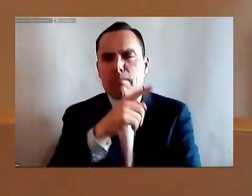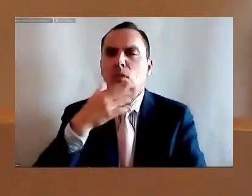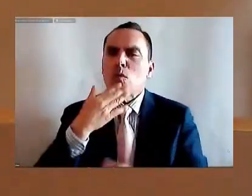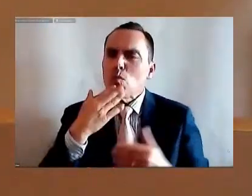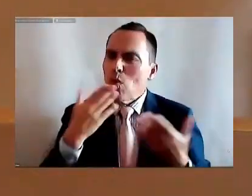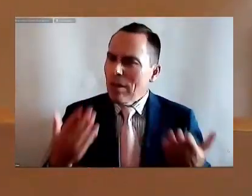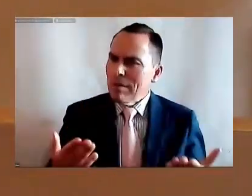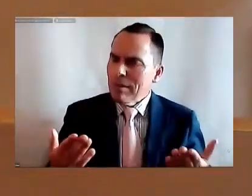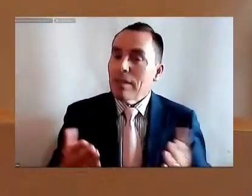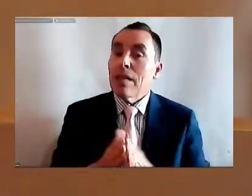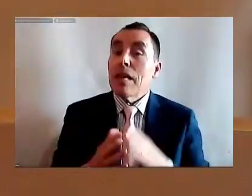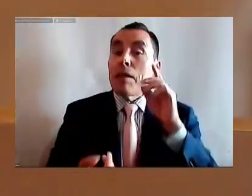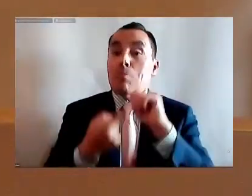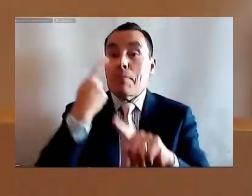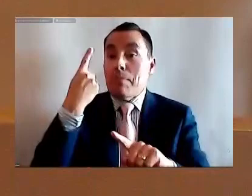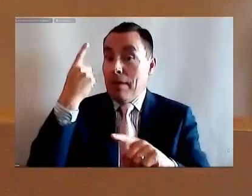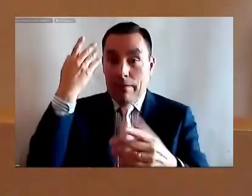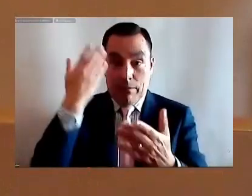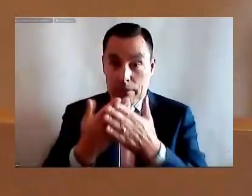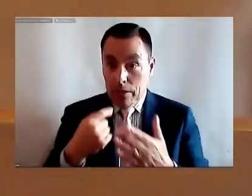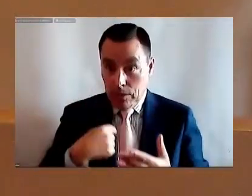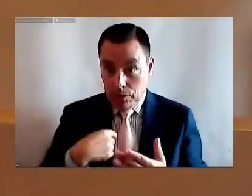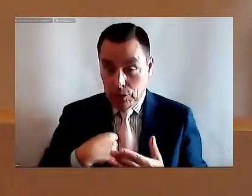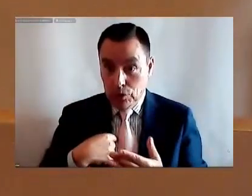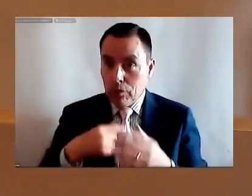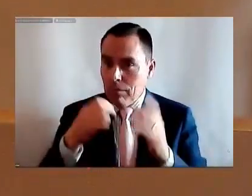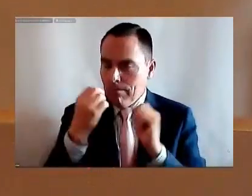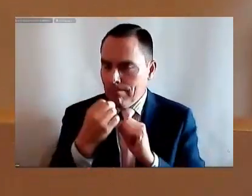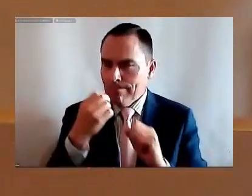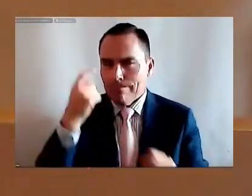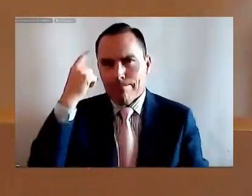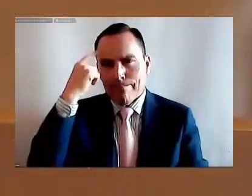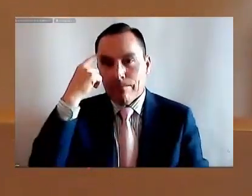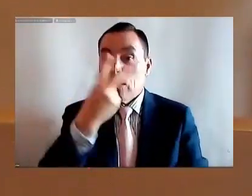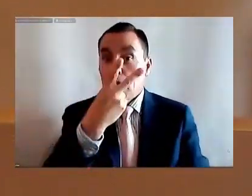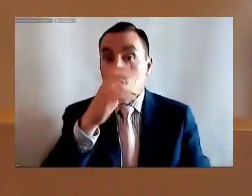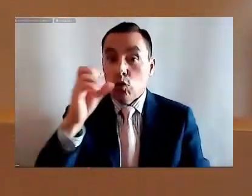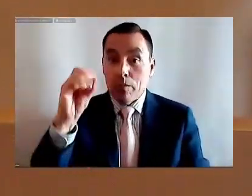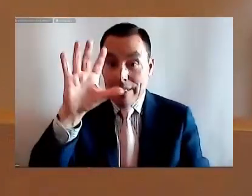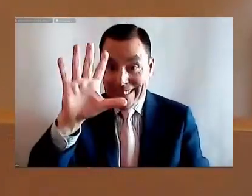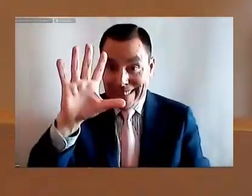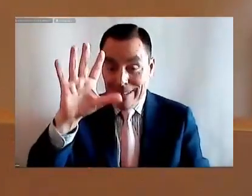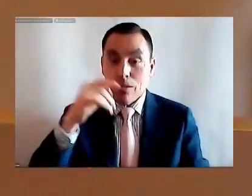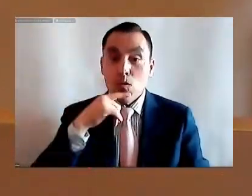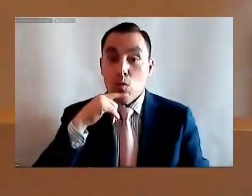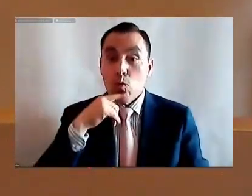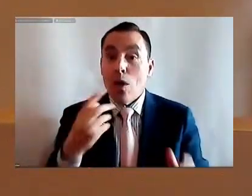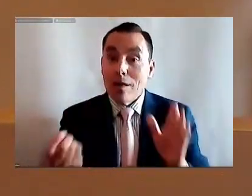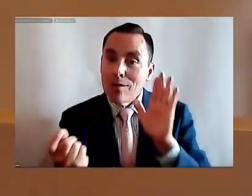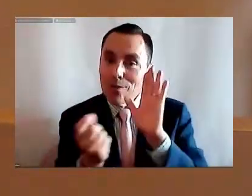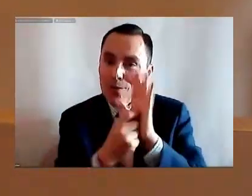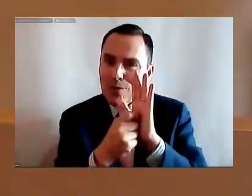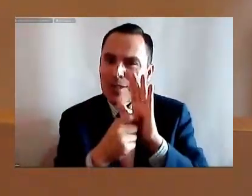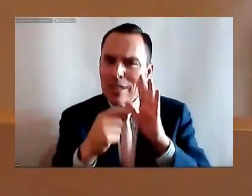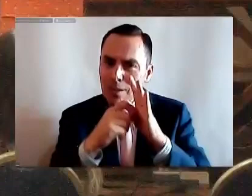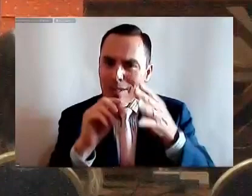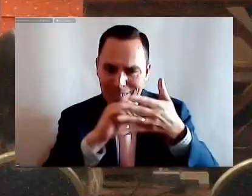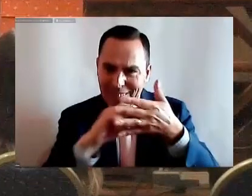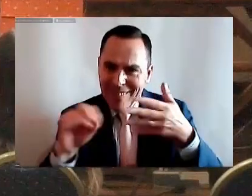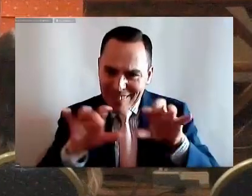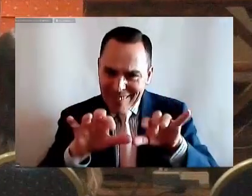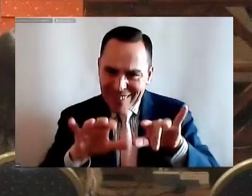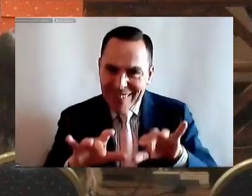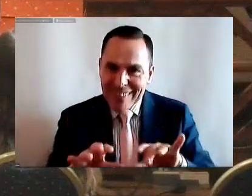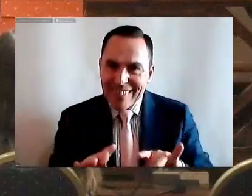la primera vez que yo hablé de ese criterio fue el 2005, cuando hice un artículo sobre la nueva ley de acoso sexual. Es un criterio